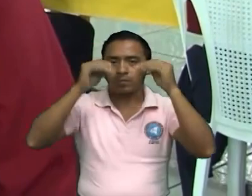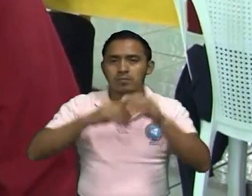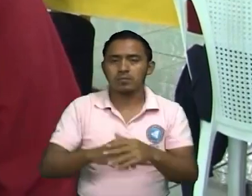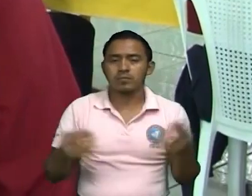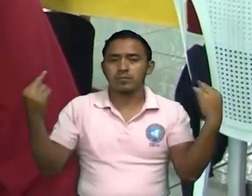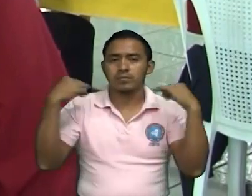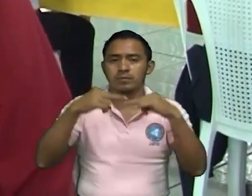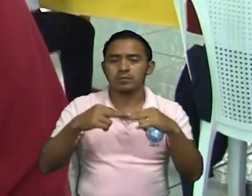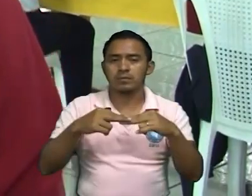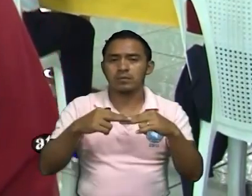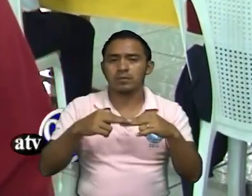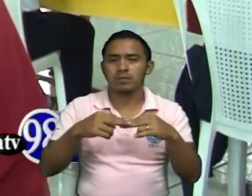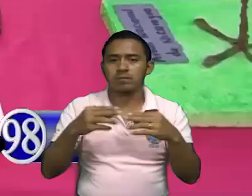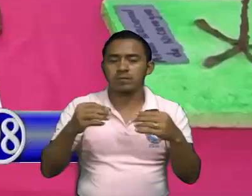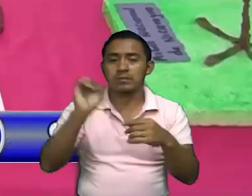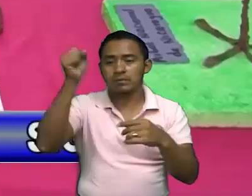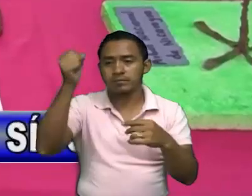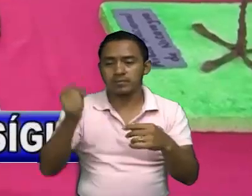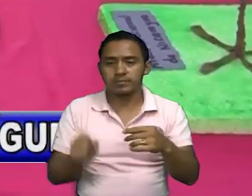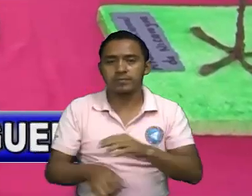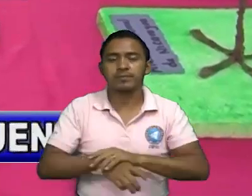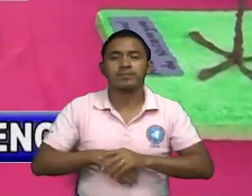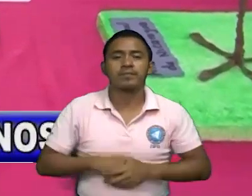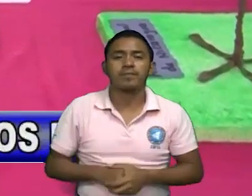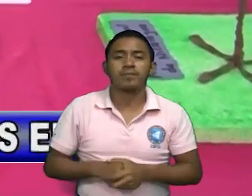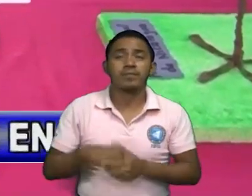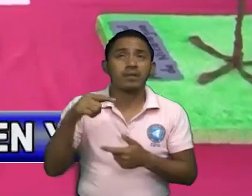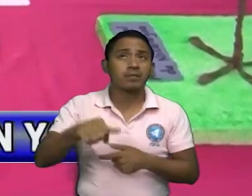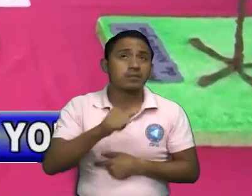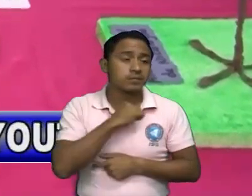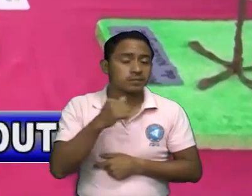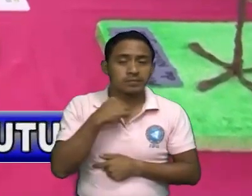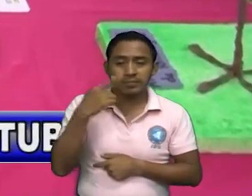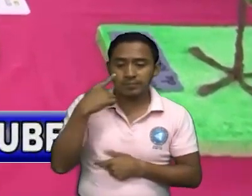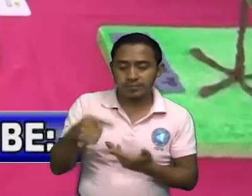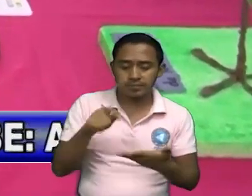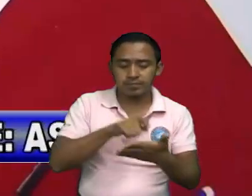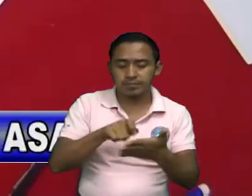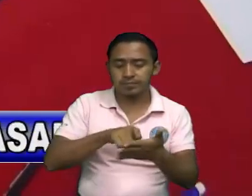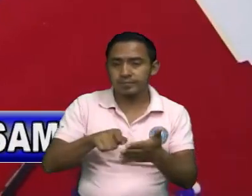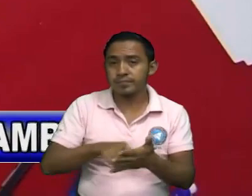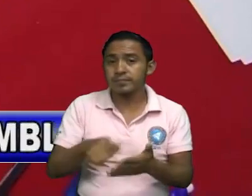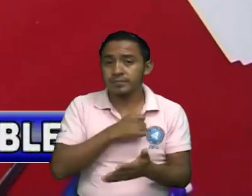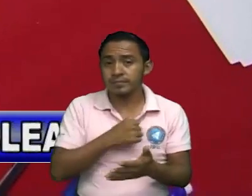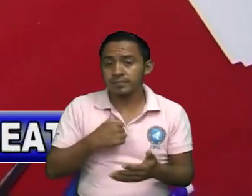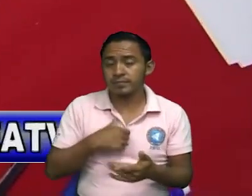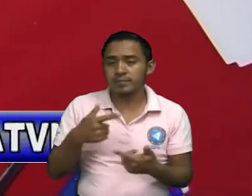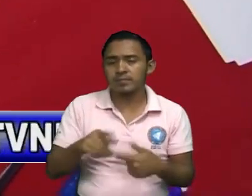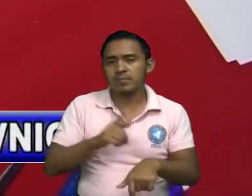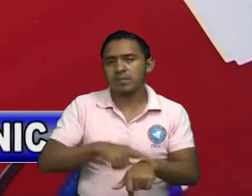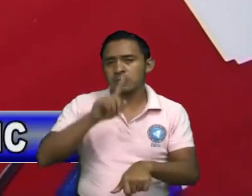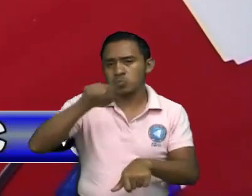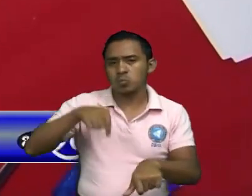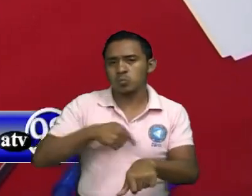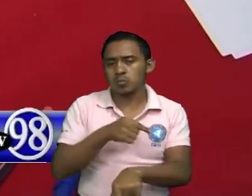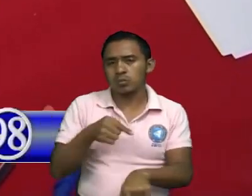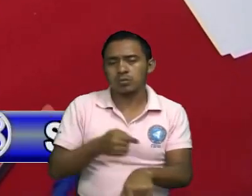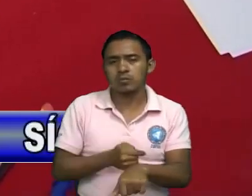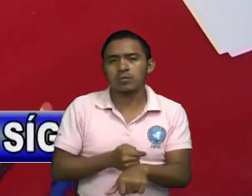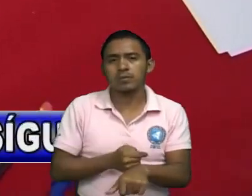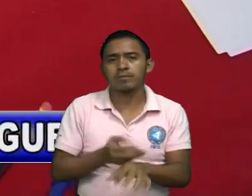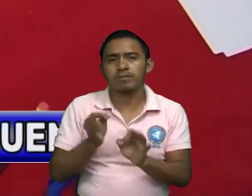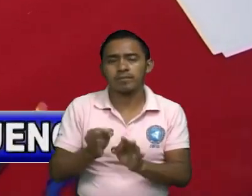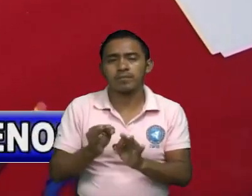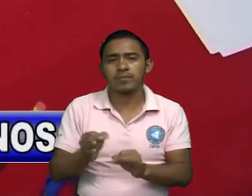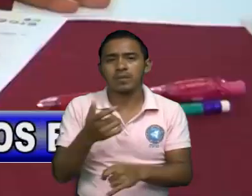maestros con mención en multigrado los sabatinos. La prueba en la que se escogió el mejor estudiante de formación docente duró una hora y fue realizada